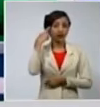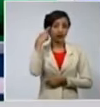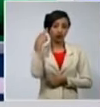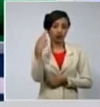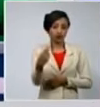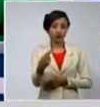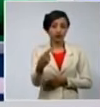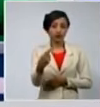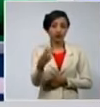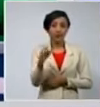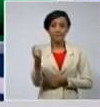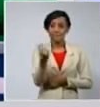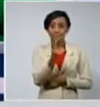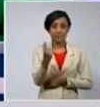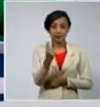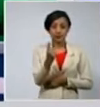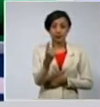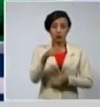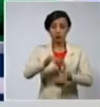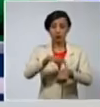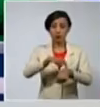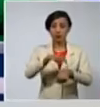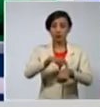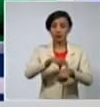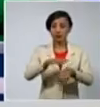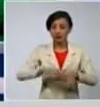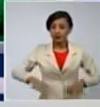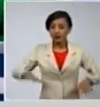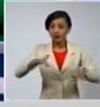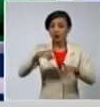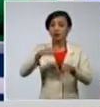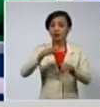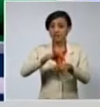que en los primeros momentos de la pandemia